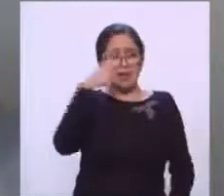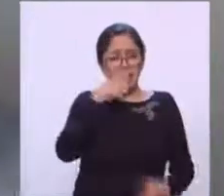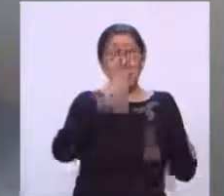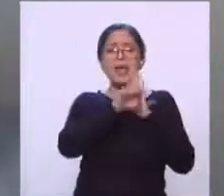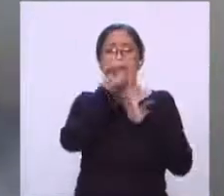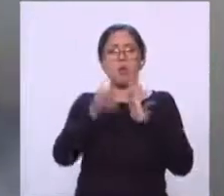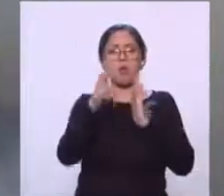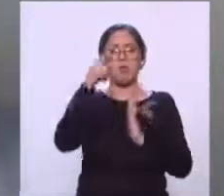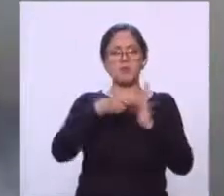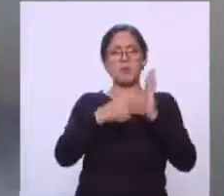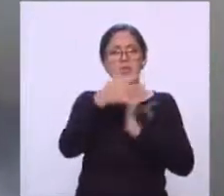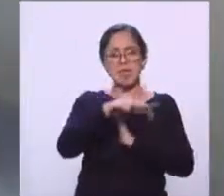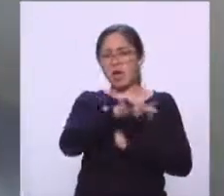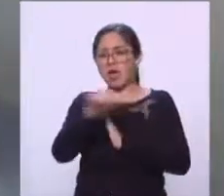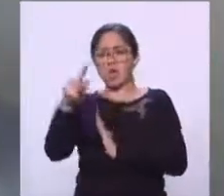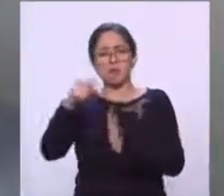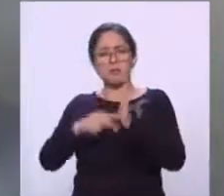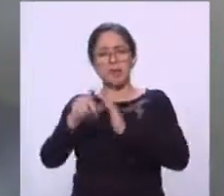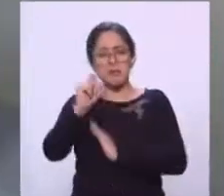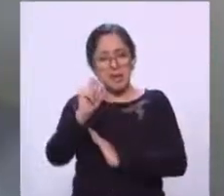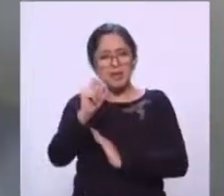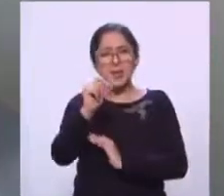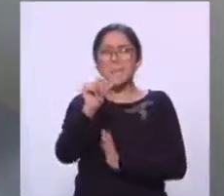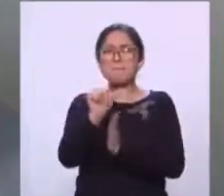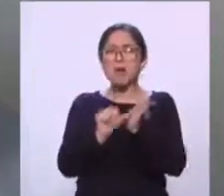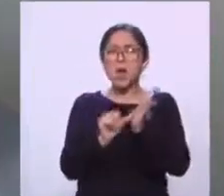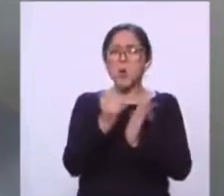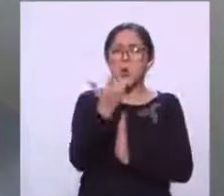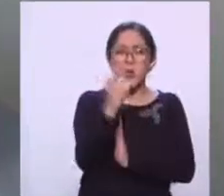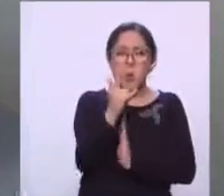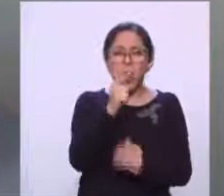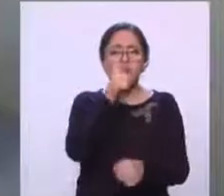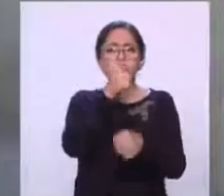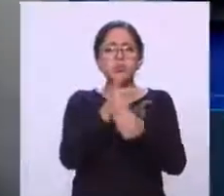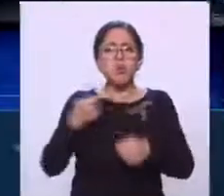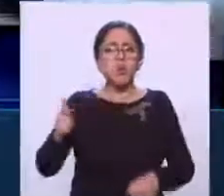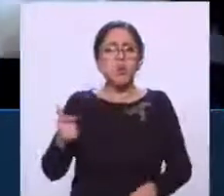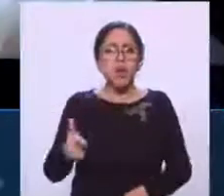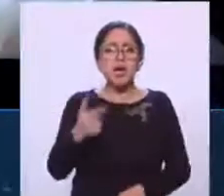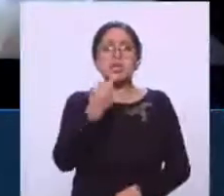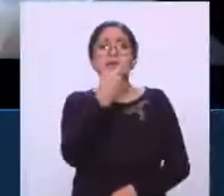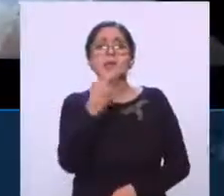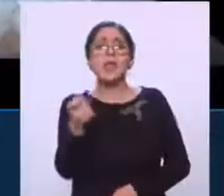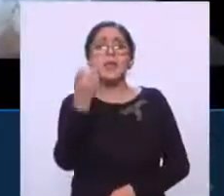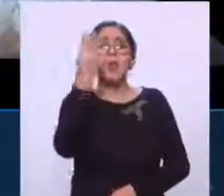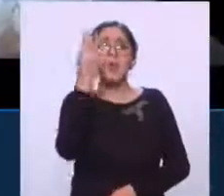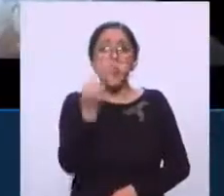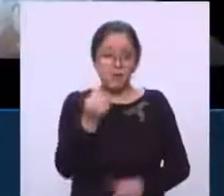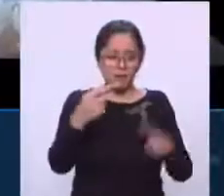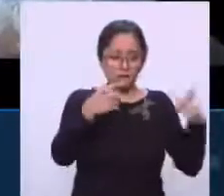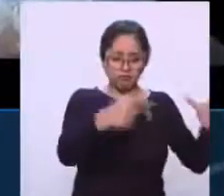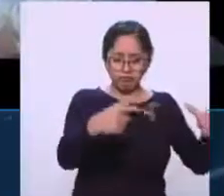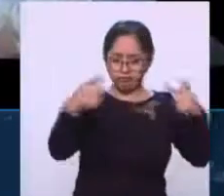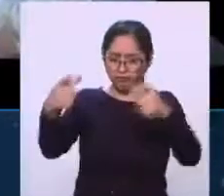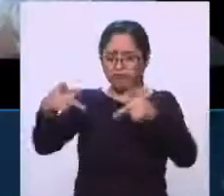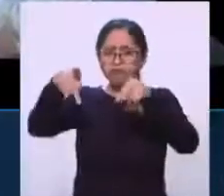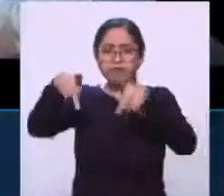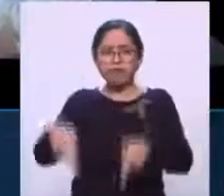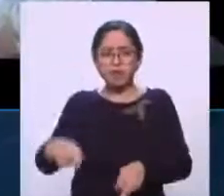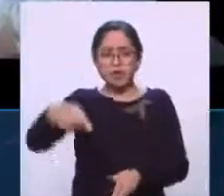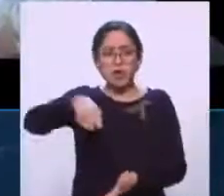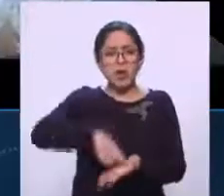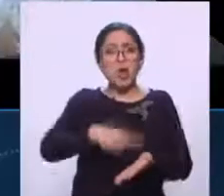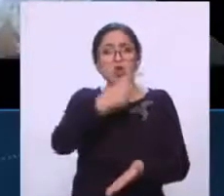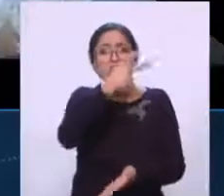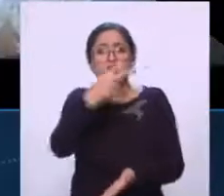y el 2020, hasta el mes de junio, se habían localizado en Guanajuato 109 fosas, con alrededor de